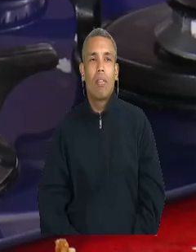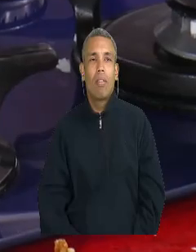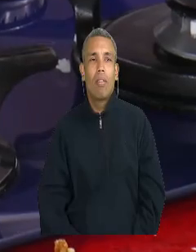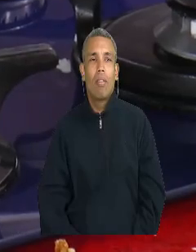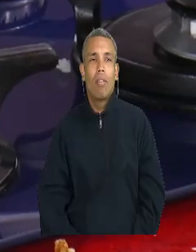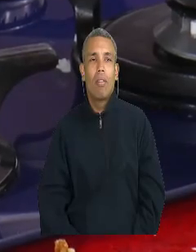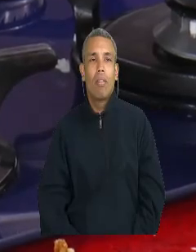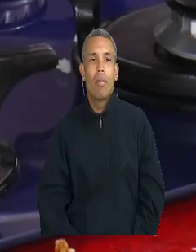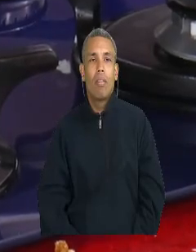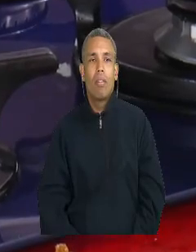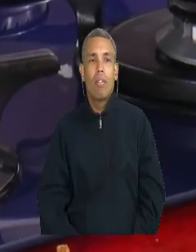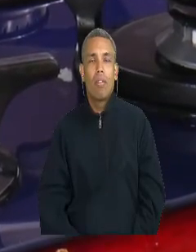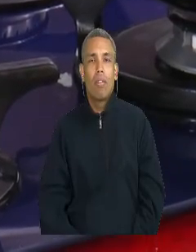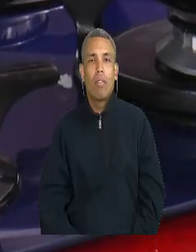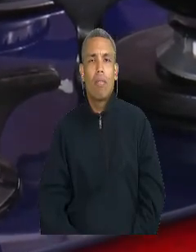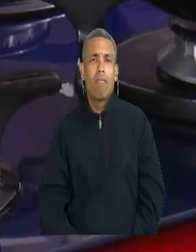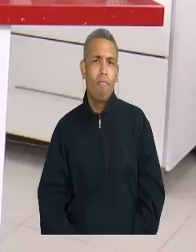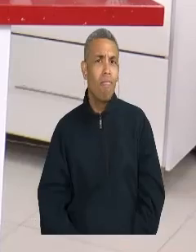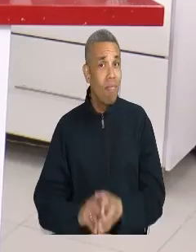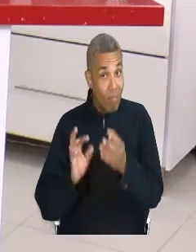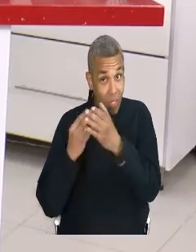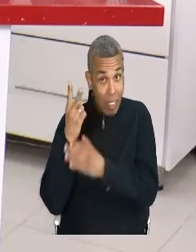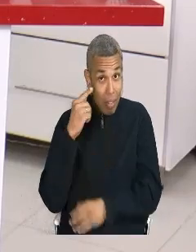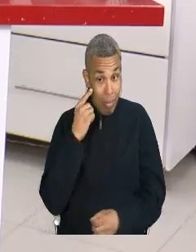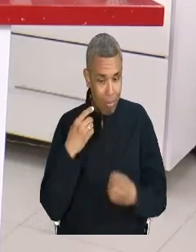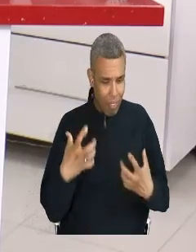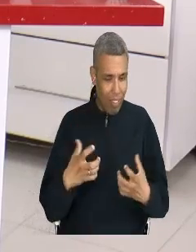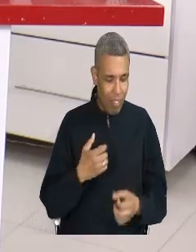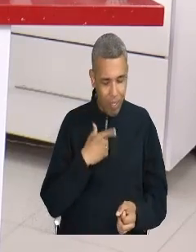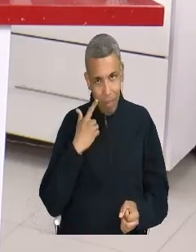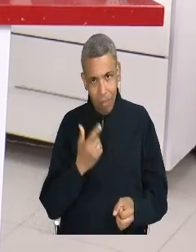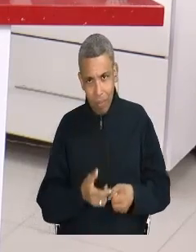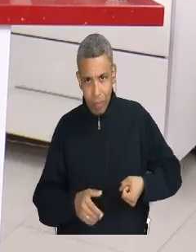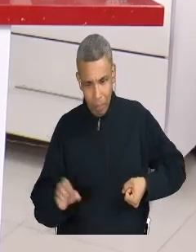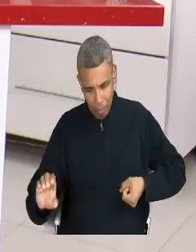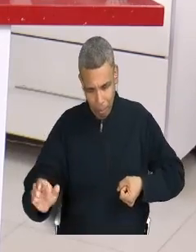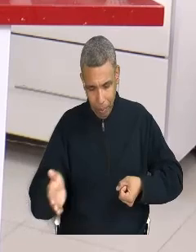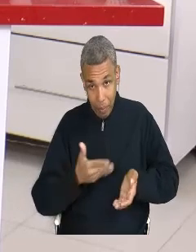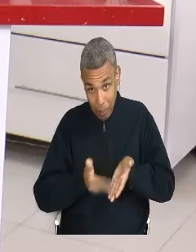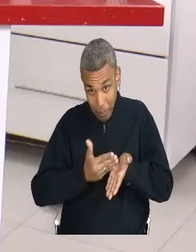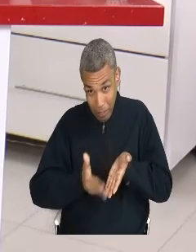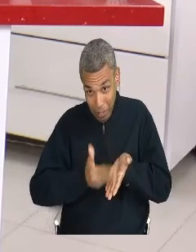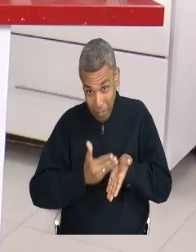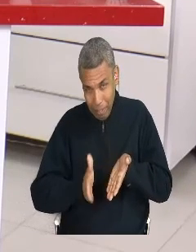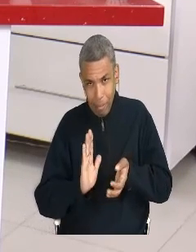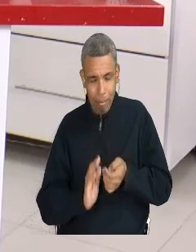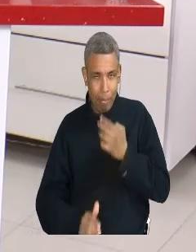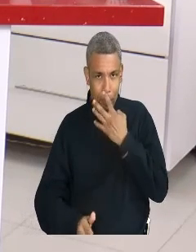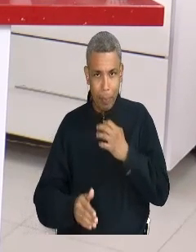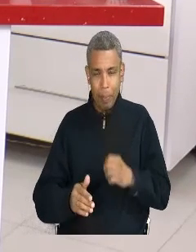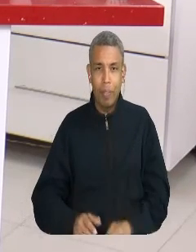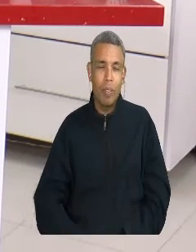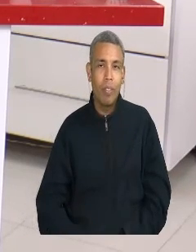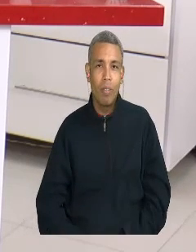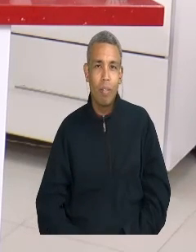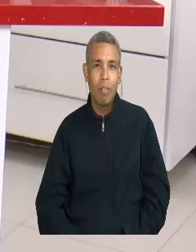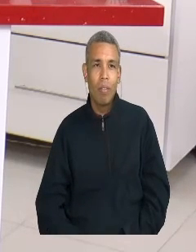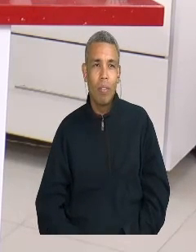se note la espinaca. En el caso, pues, los otros vegetales sí ya tienen un color más